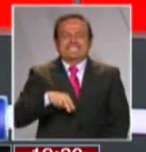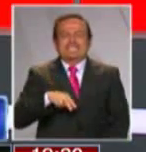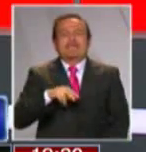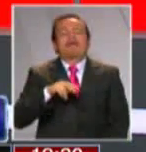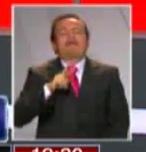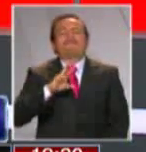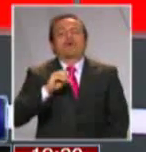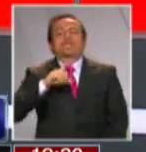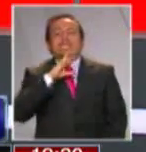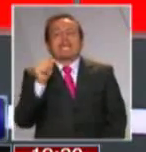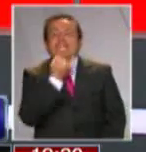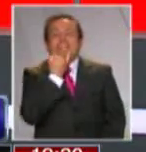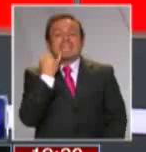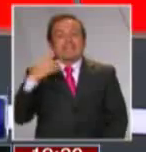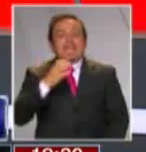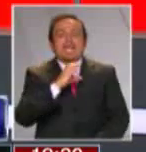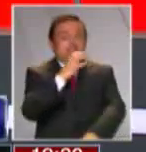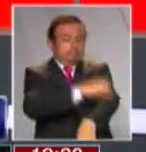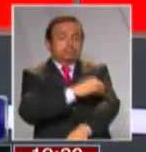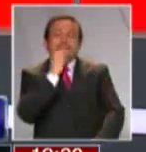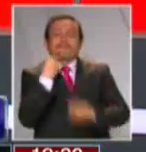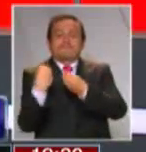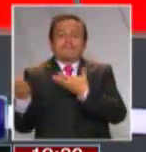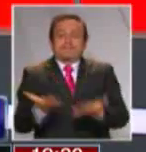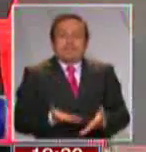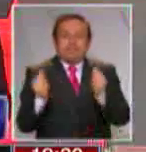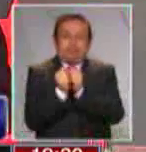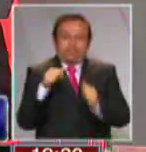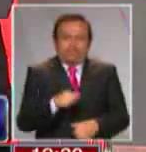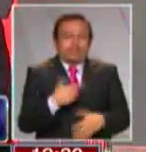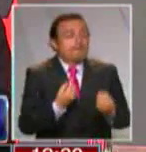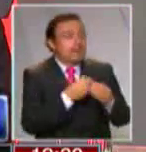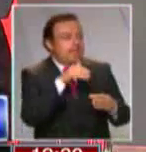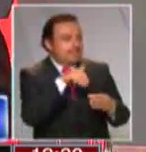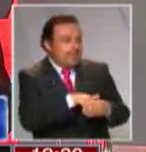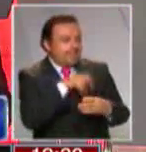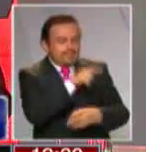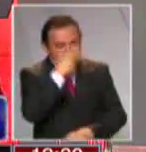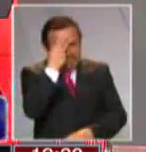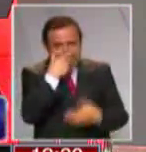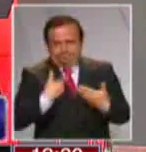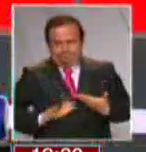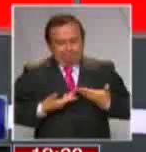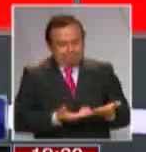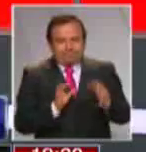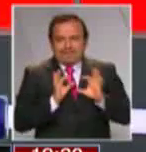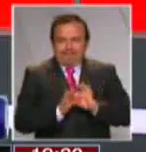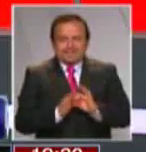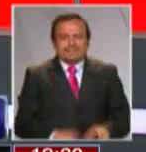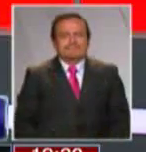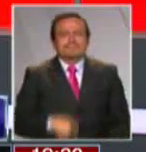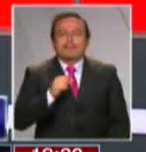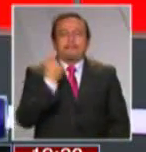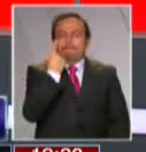intendente de la región de Antofagasta. Intendente, bienvenido, muchas gracias por estar aquí con nosotros. Muy buenas tardes, Matilde, a su disposición. Bueno, lo